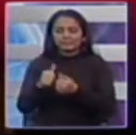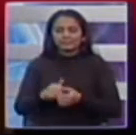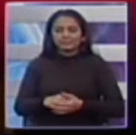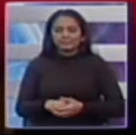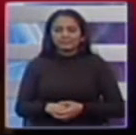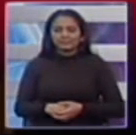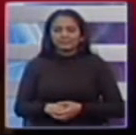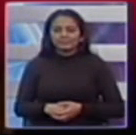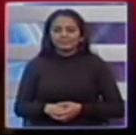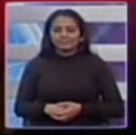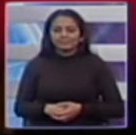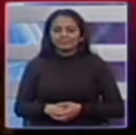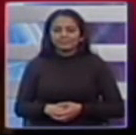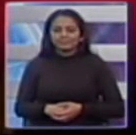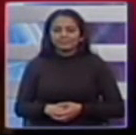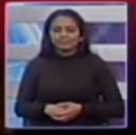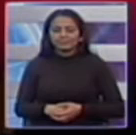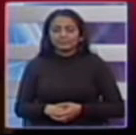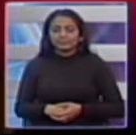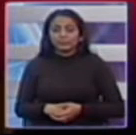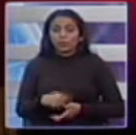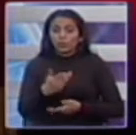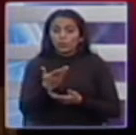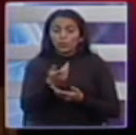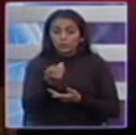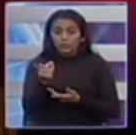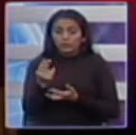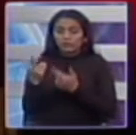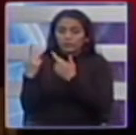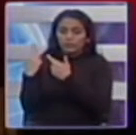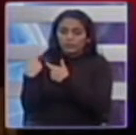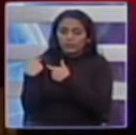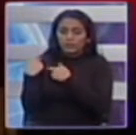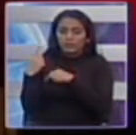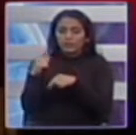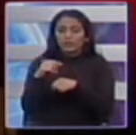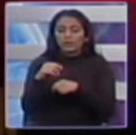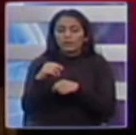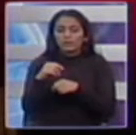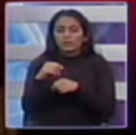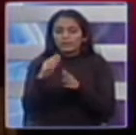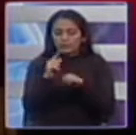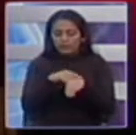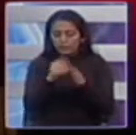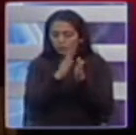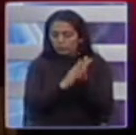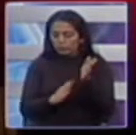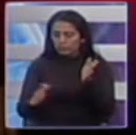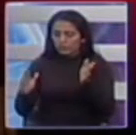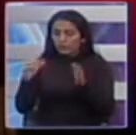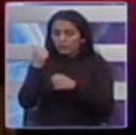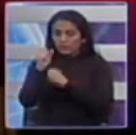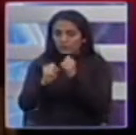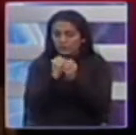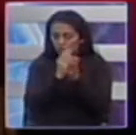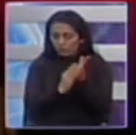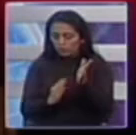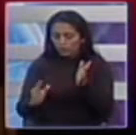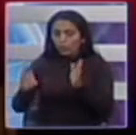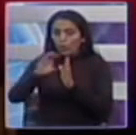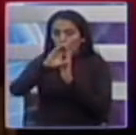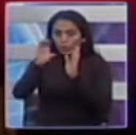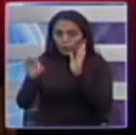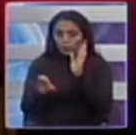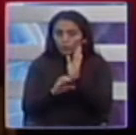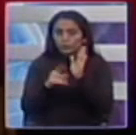¿Y qué ha significado estos 10 años para la nueva Constitución? Porque en determinado momento se habló de que la Constitución iba a